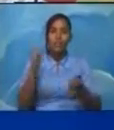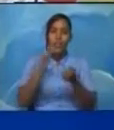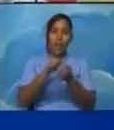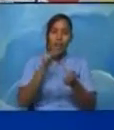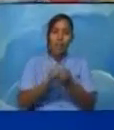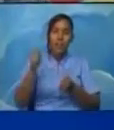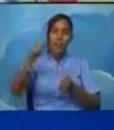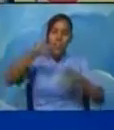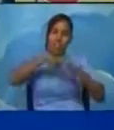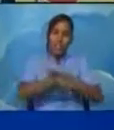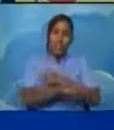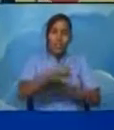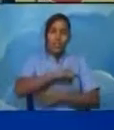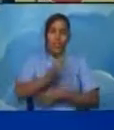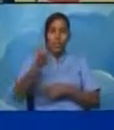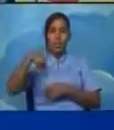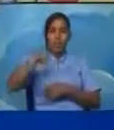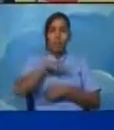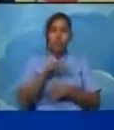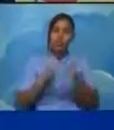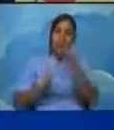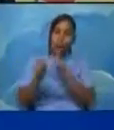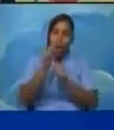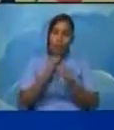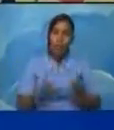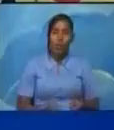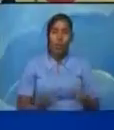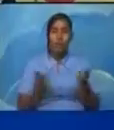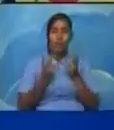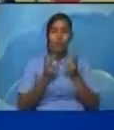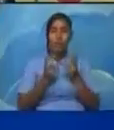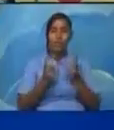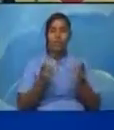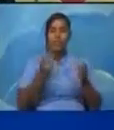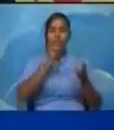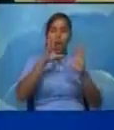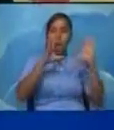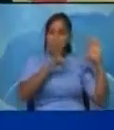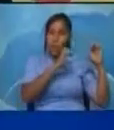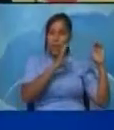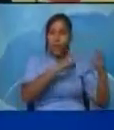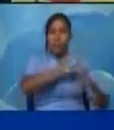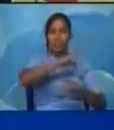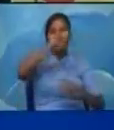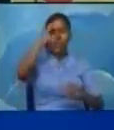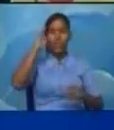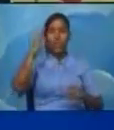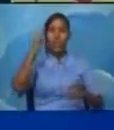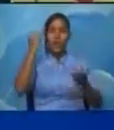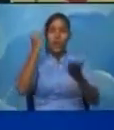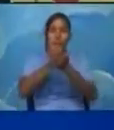nosotros. ¡Aleluya! Es Cristo en nosotros. La esperanza de gloria. ¡Gloria! ¡Yeah!